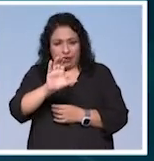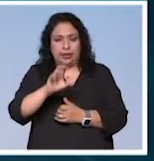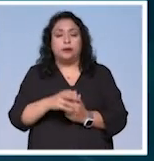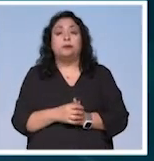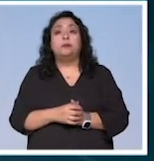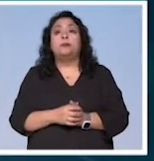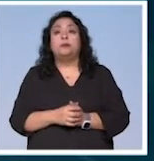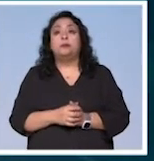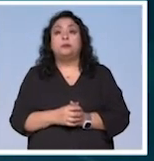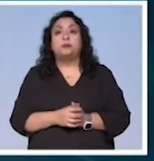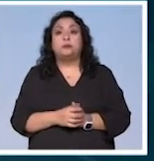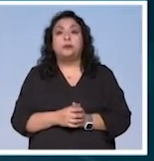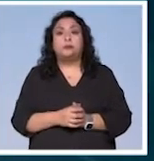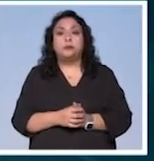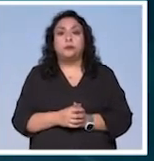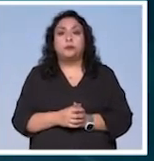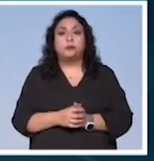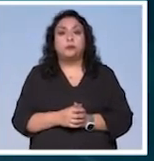Cervantino.